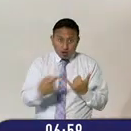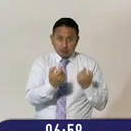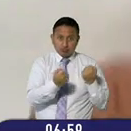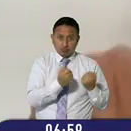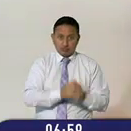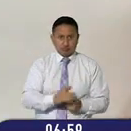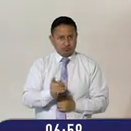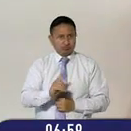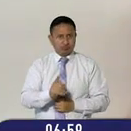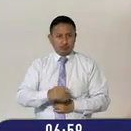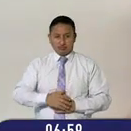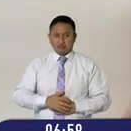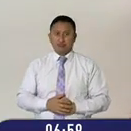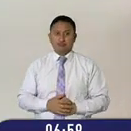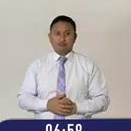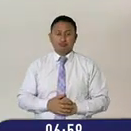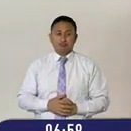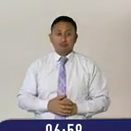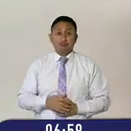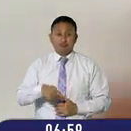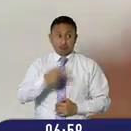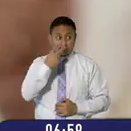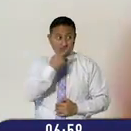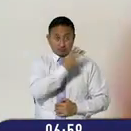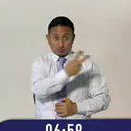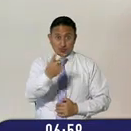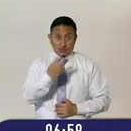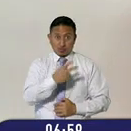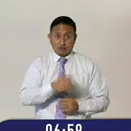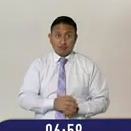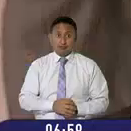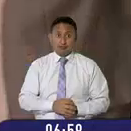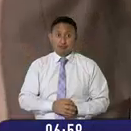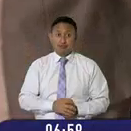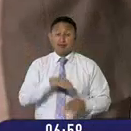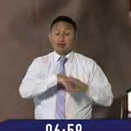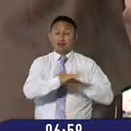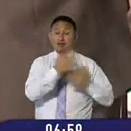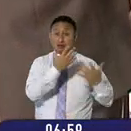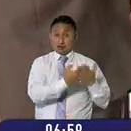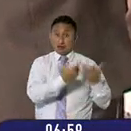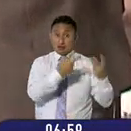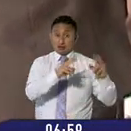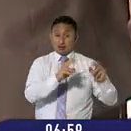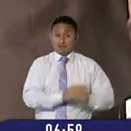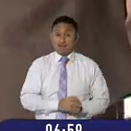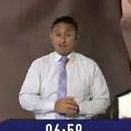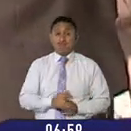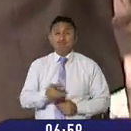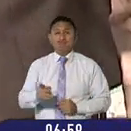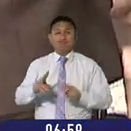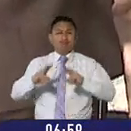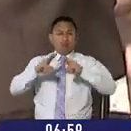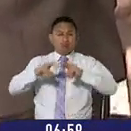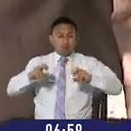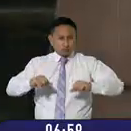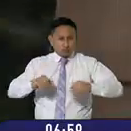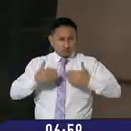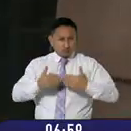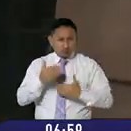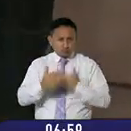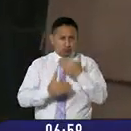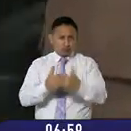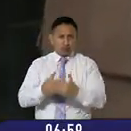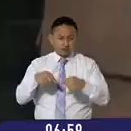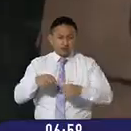el Ecuador, se palpa y se manifiesta en las cárceles. La investigación sobre este tema avanza y se ha puesto también en la mira a